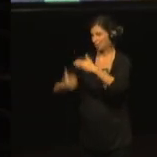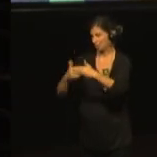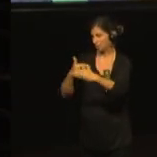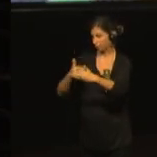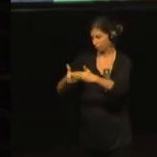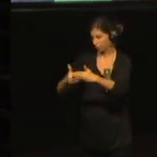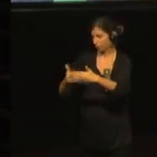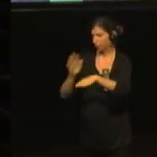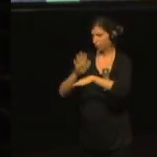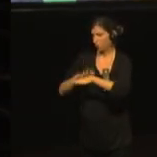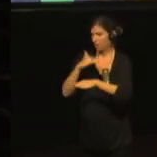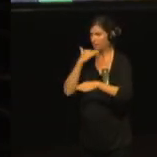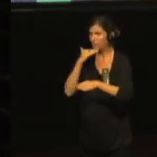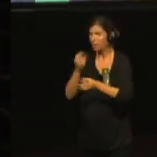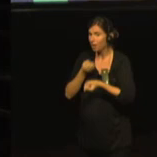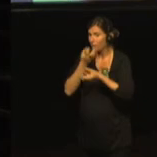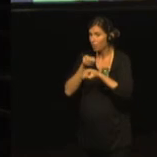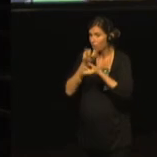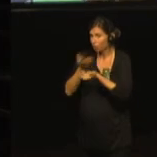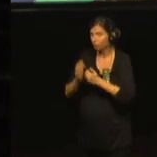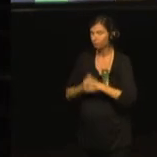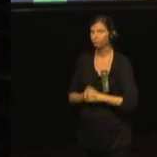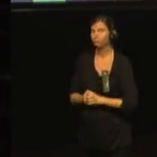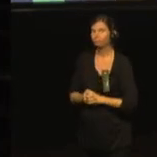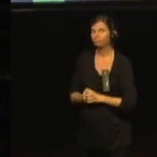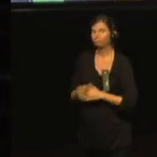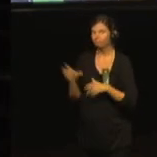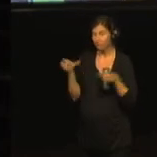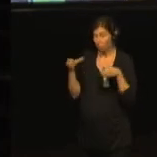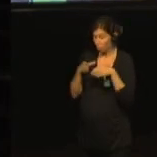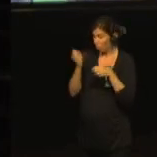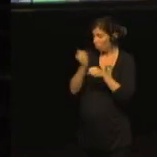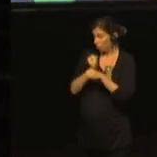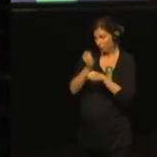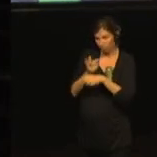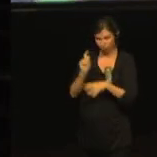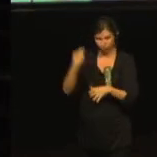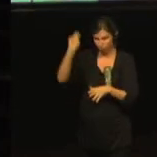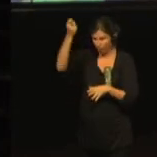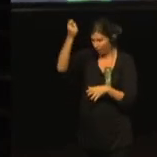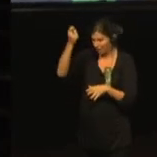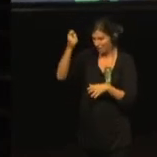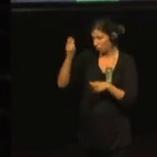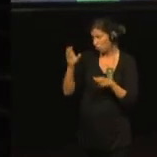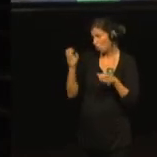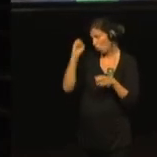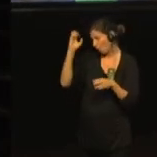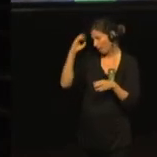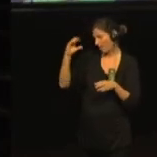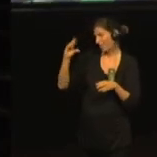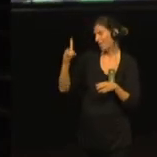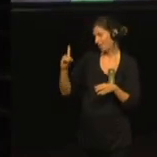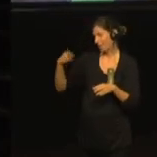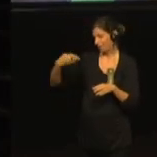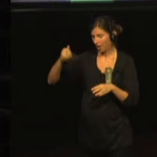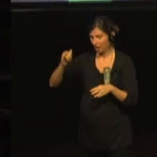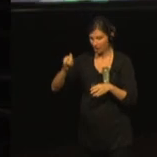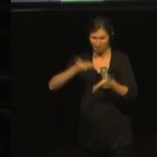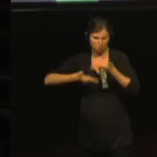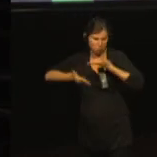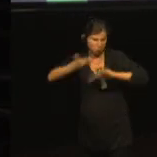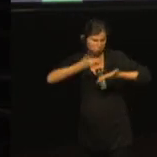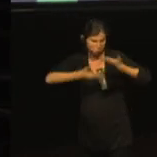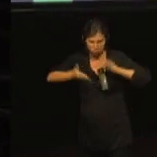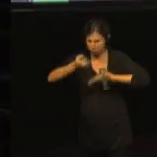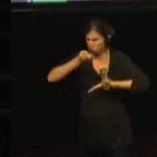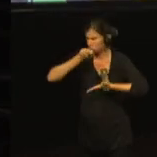grupo trabajó con mucho éxito en la conferencia del DBI, tuvimos un feedback muy bueno de los